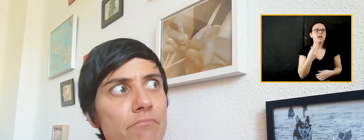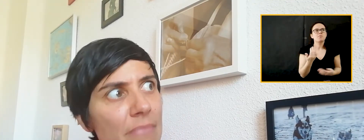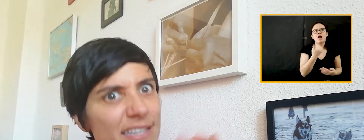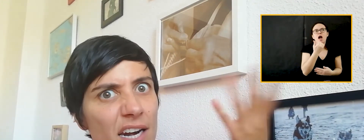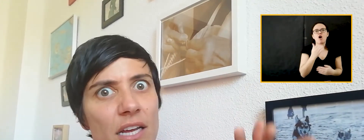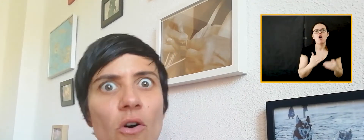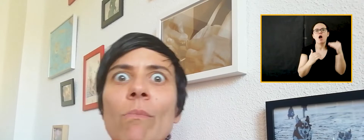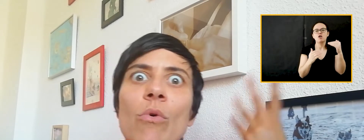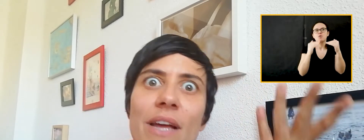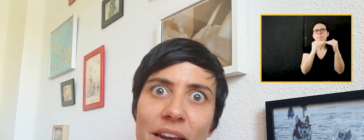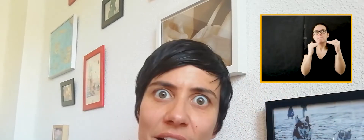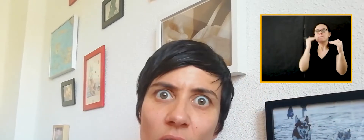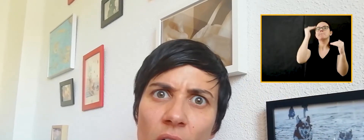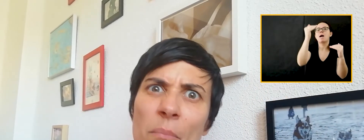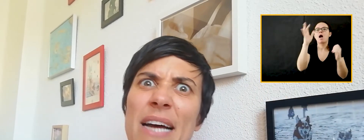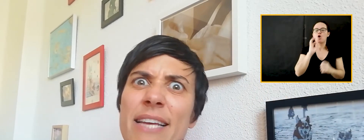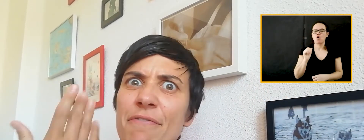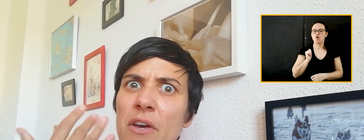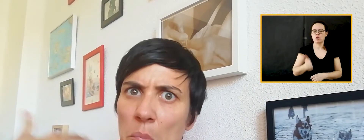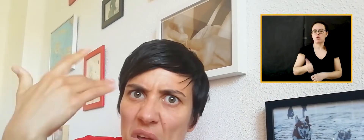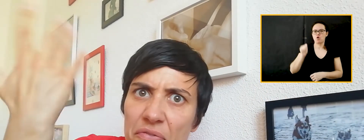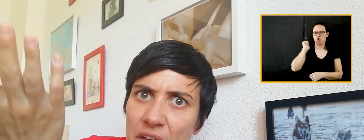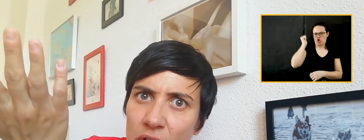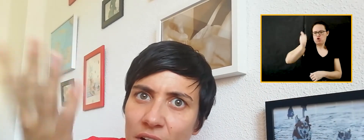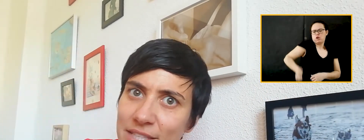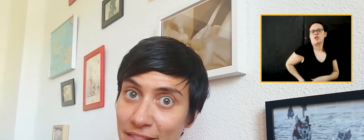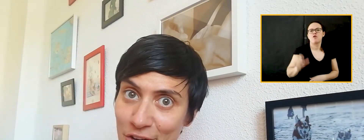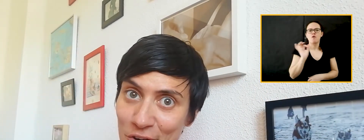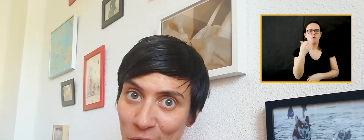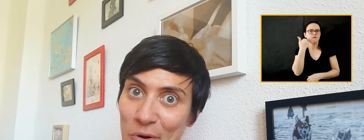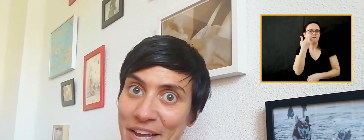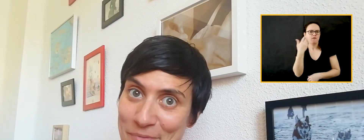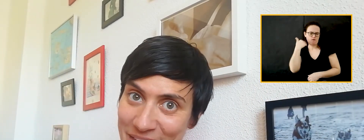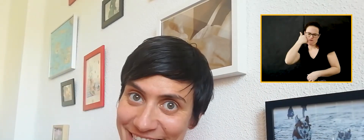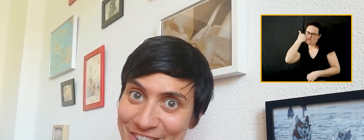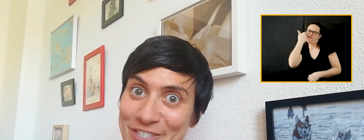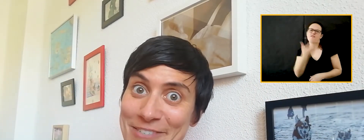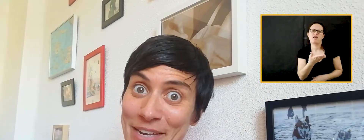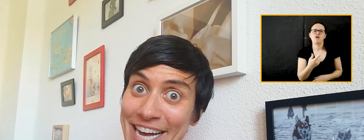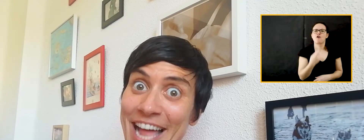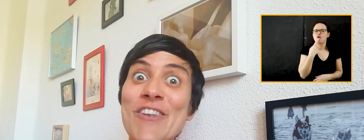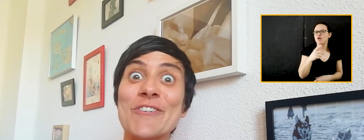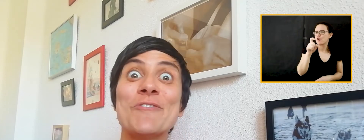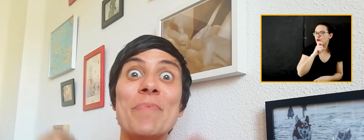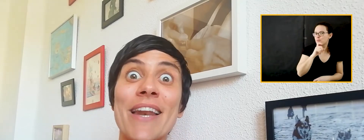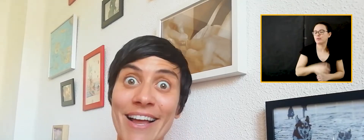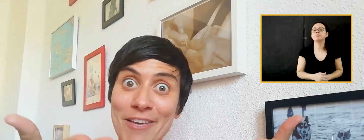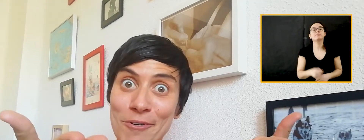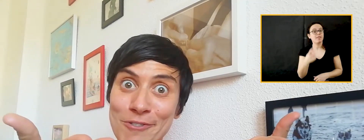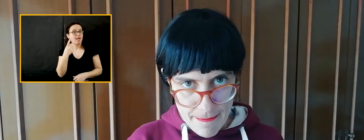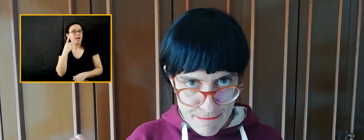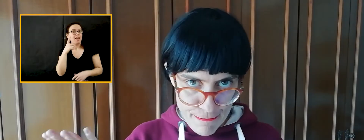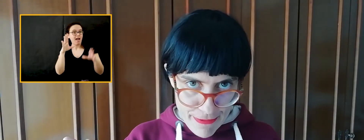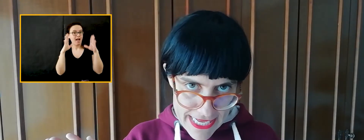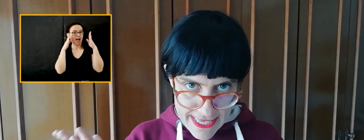es más que rico, muy rico. Más que feo, muy feo. Atención, porque Pili nos explica los